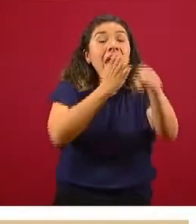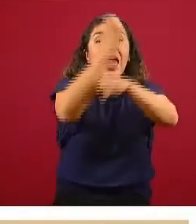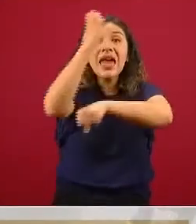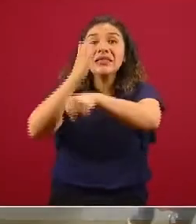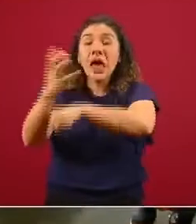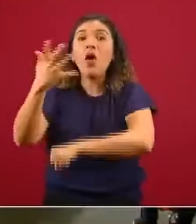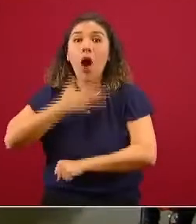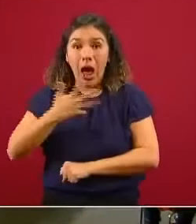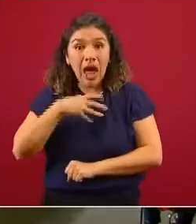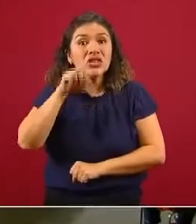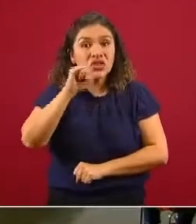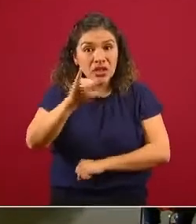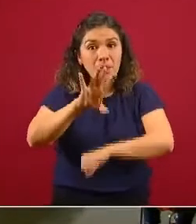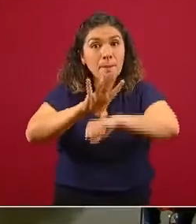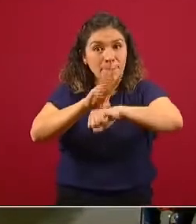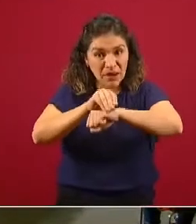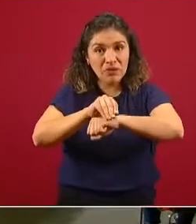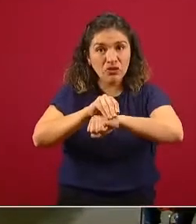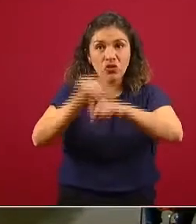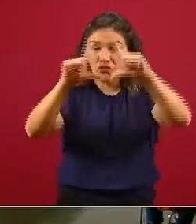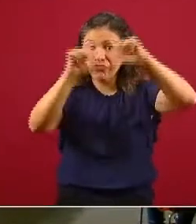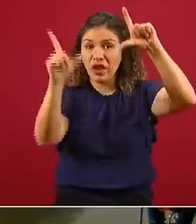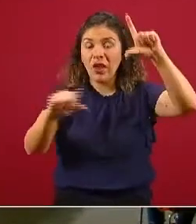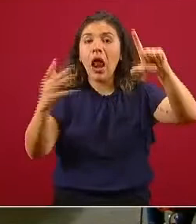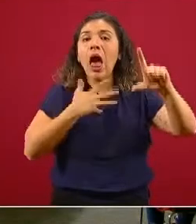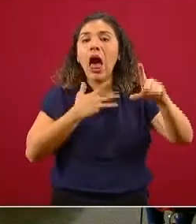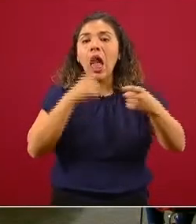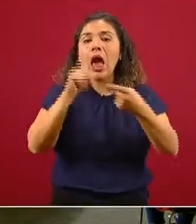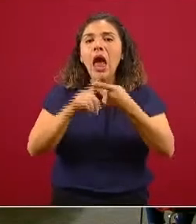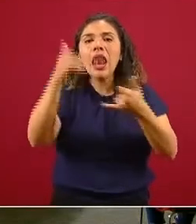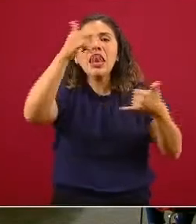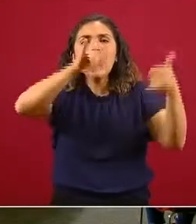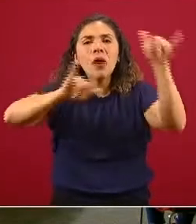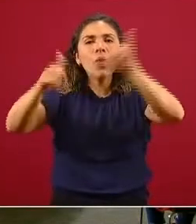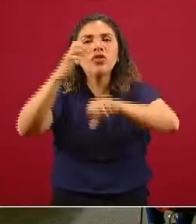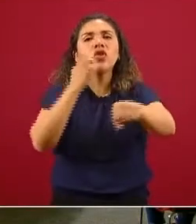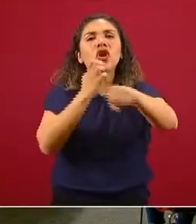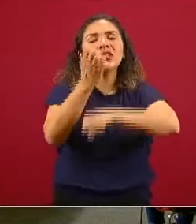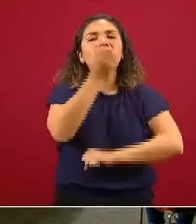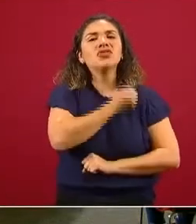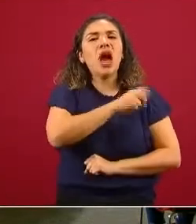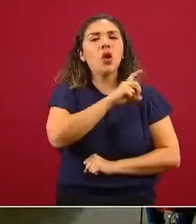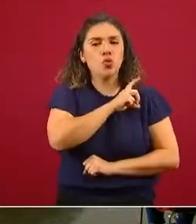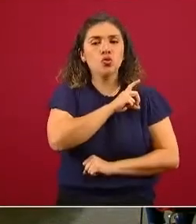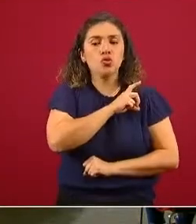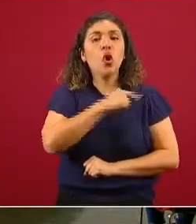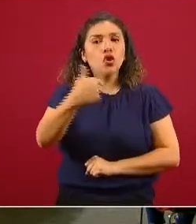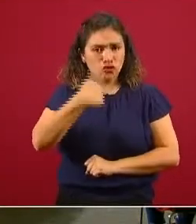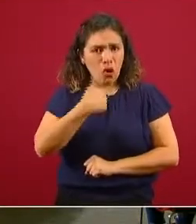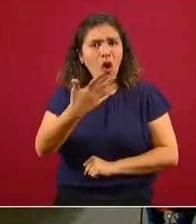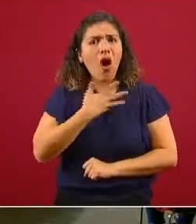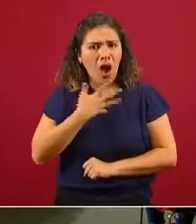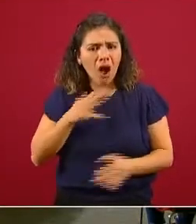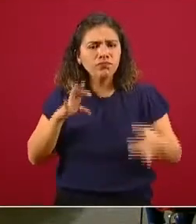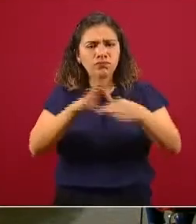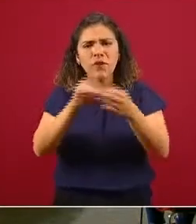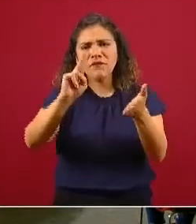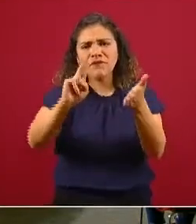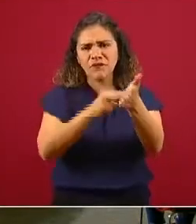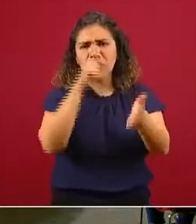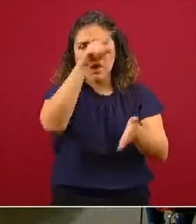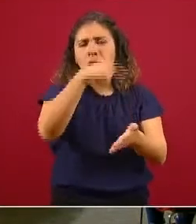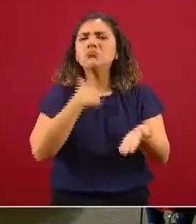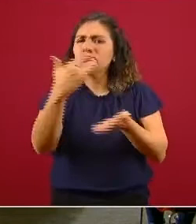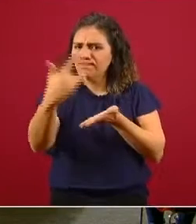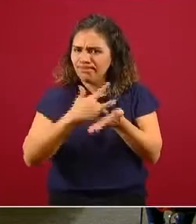estados que está autorizado a nivel federal son los laboratorios estatales de salud pública. Nosotros tenemos un convenio con ellos,